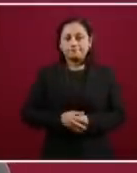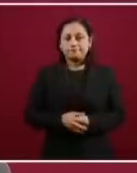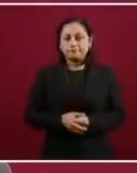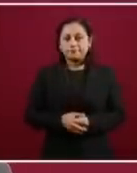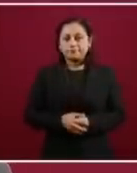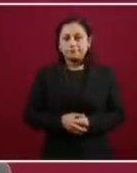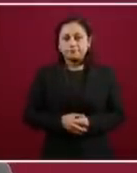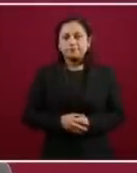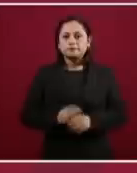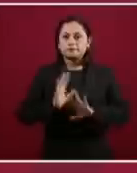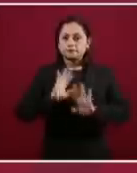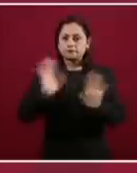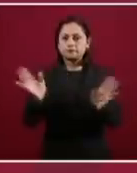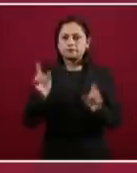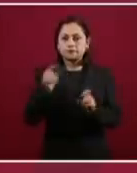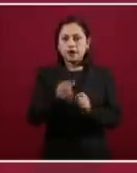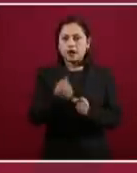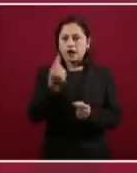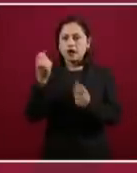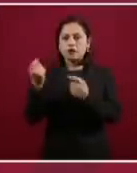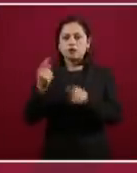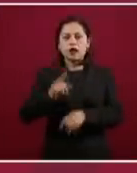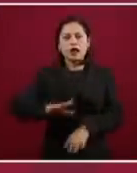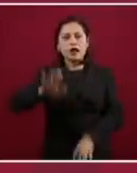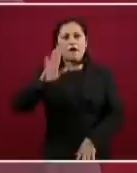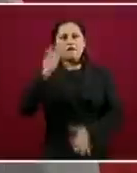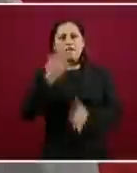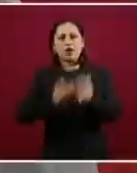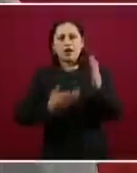se pagó el derecho de vía.